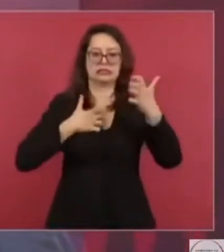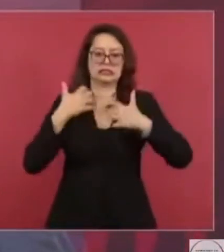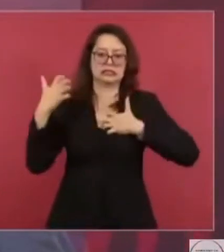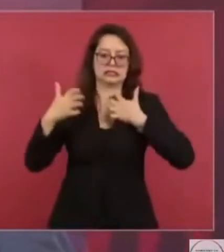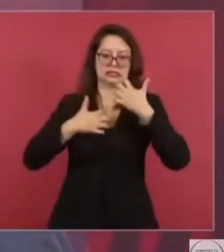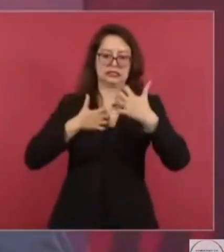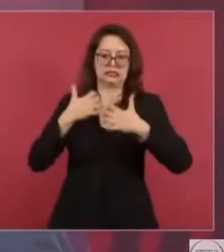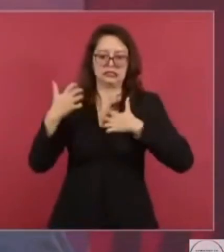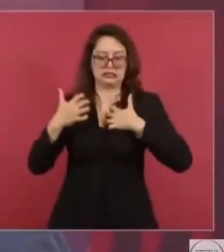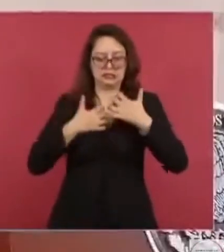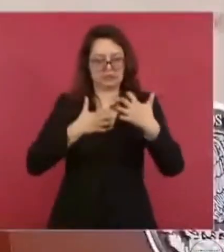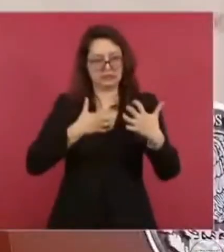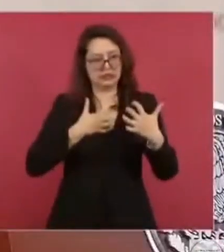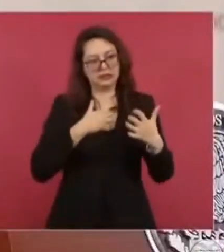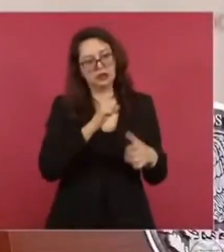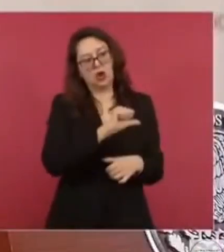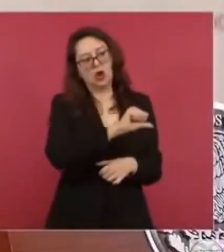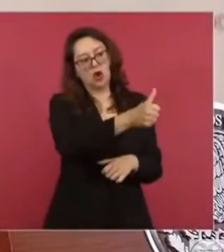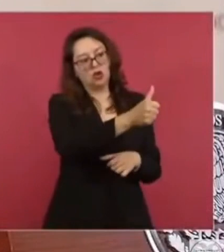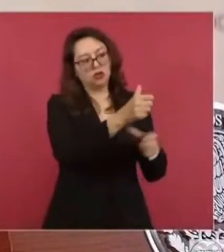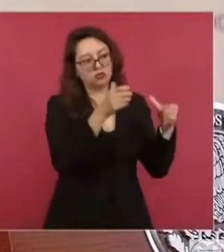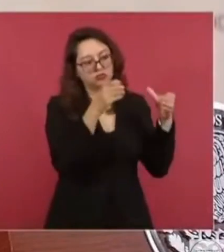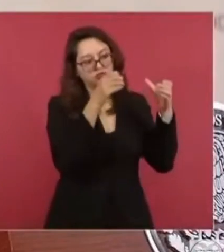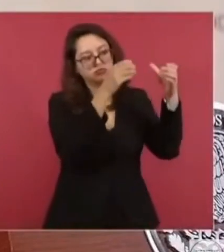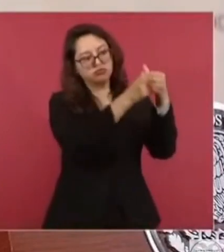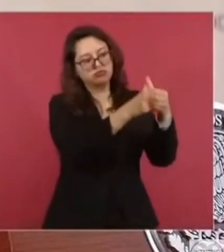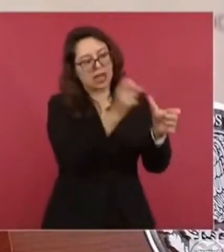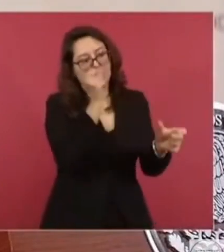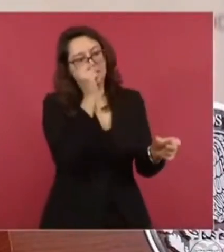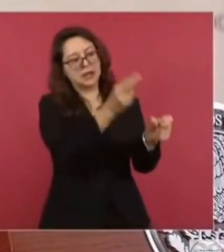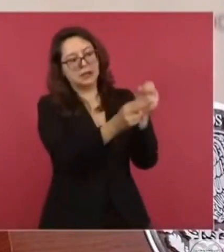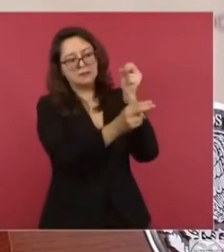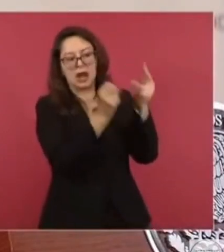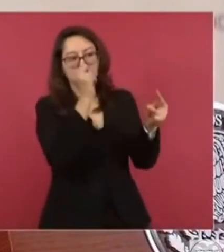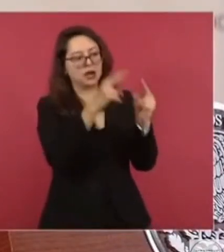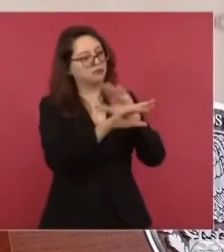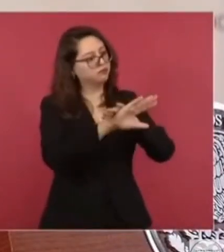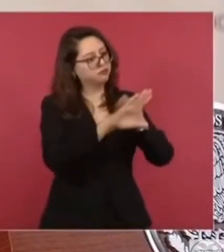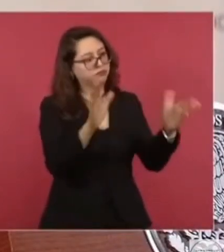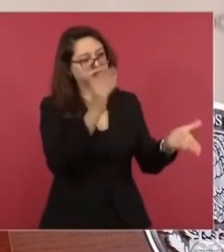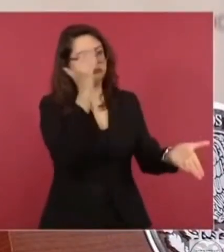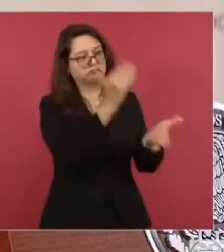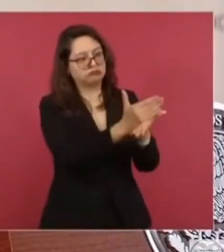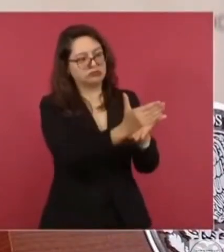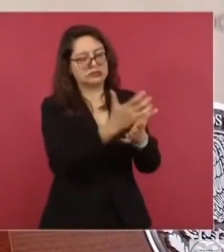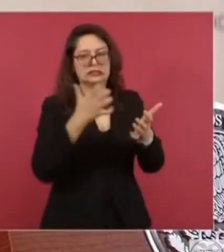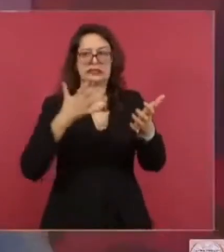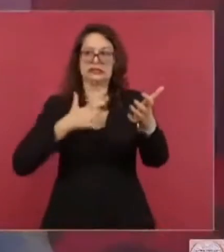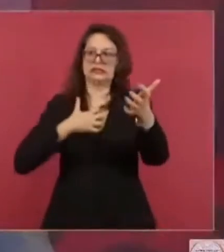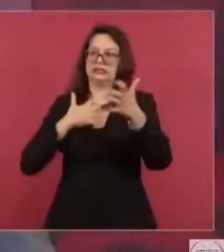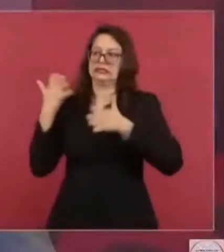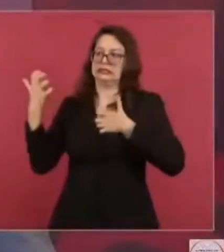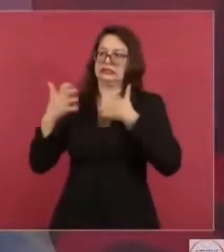tienen mucha carga ideológica, son muy conservadores,